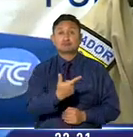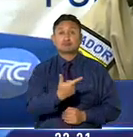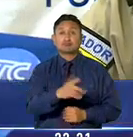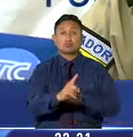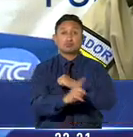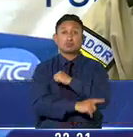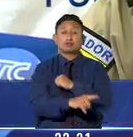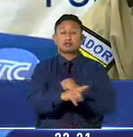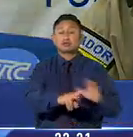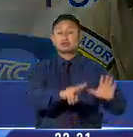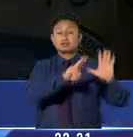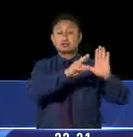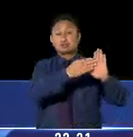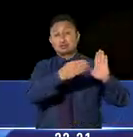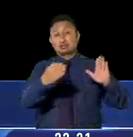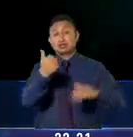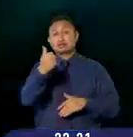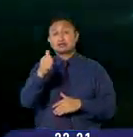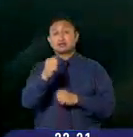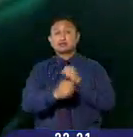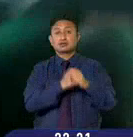de 7 a 10 años.